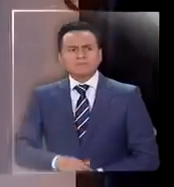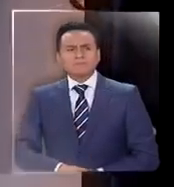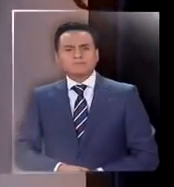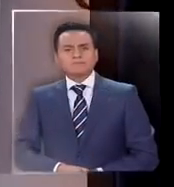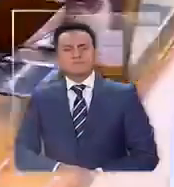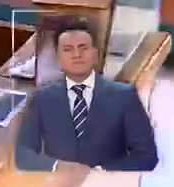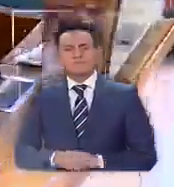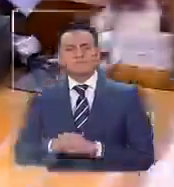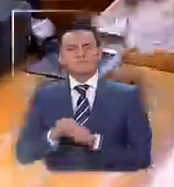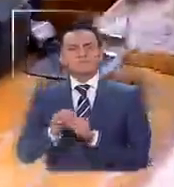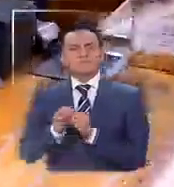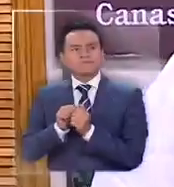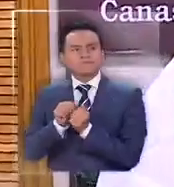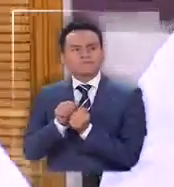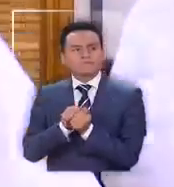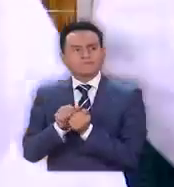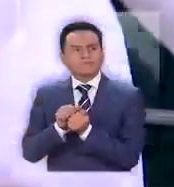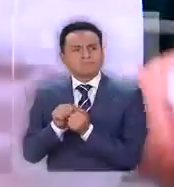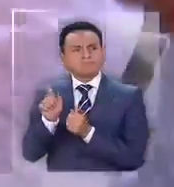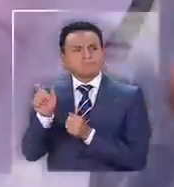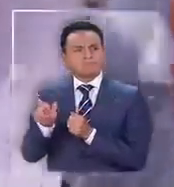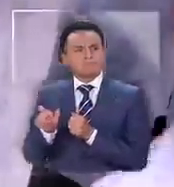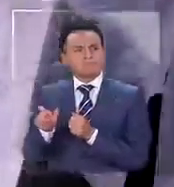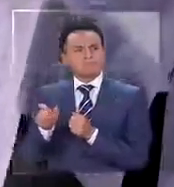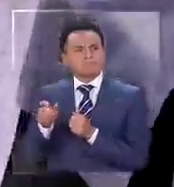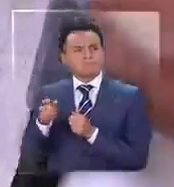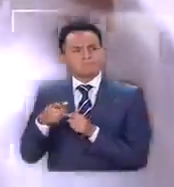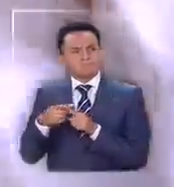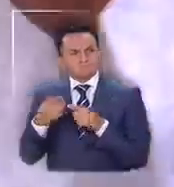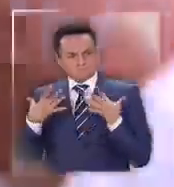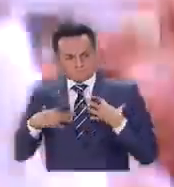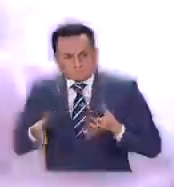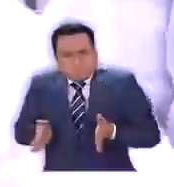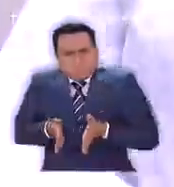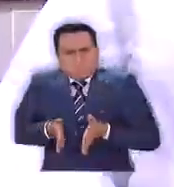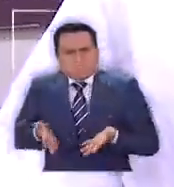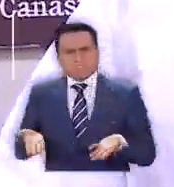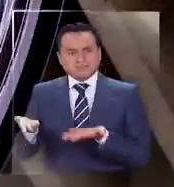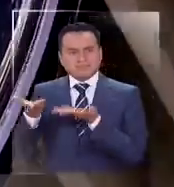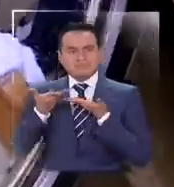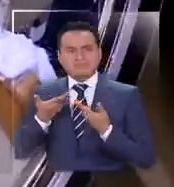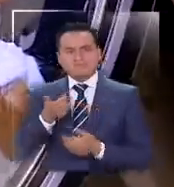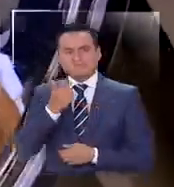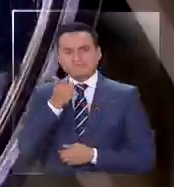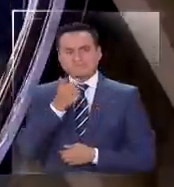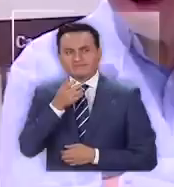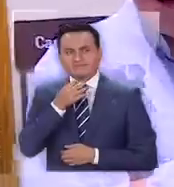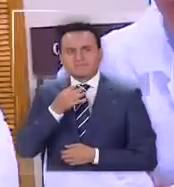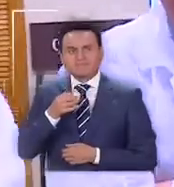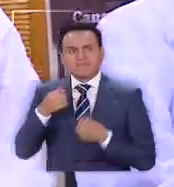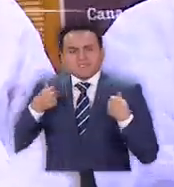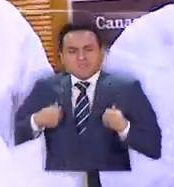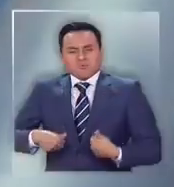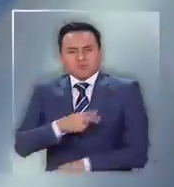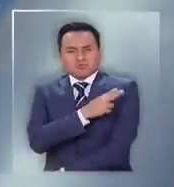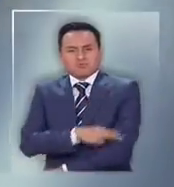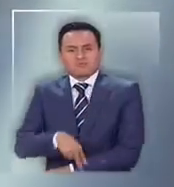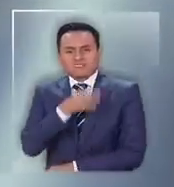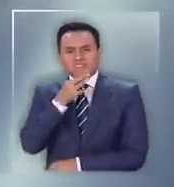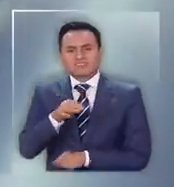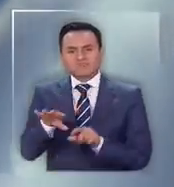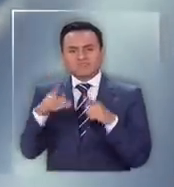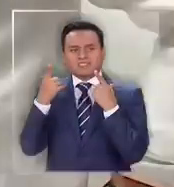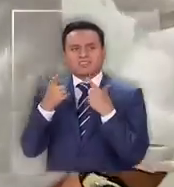Visita panificadora. Abusadores, porque por ser ministro me pasan la más chica. No. Parece taje uso esta cuestión. Se sorprende,